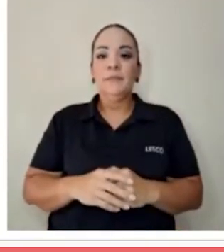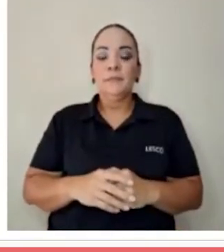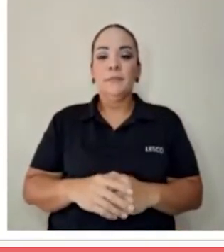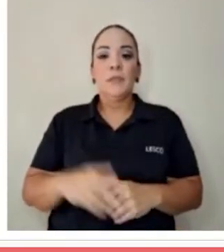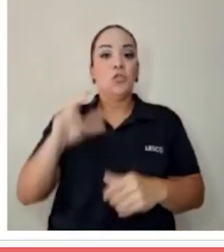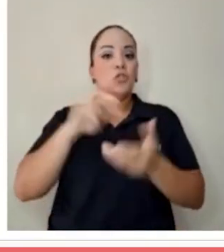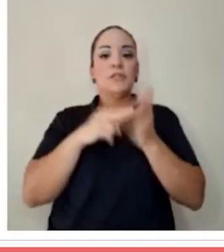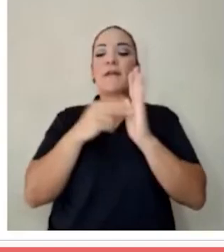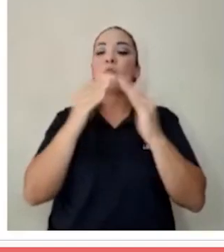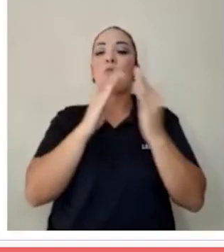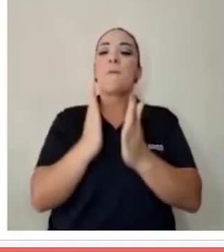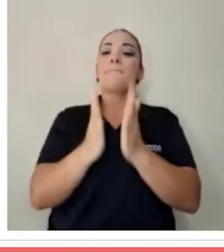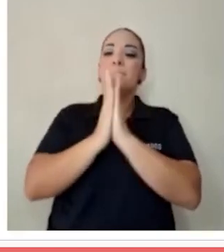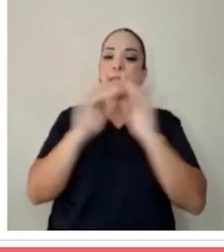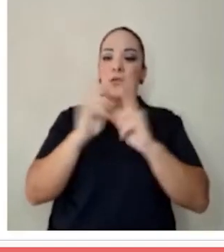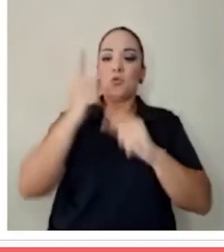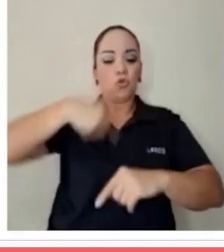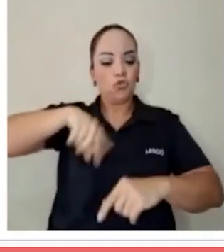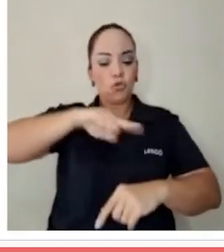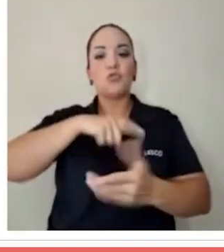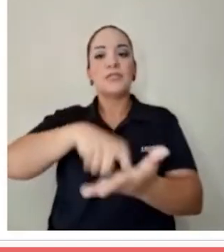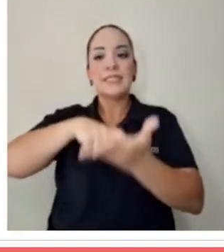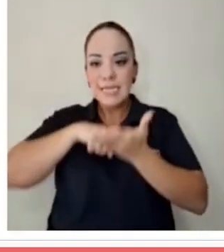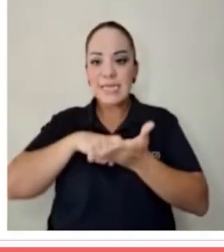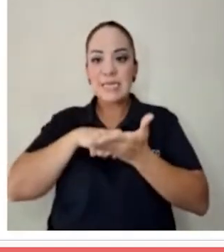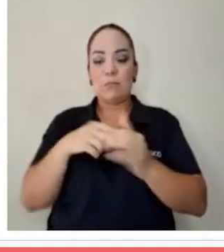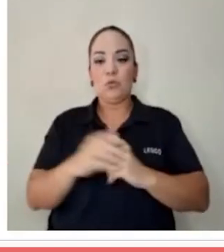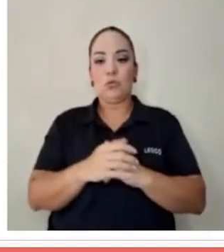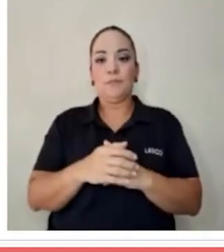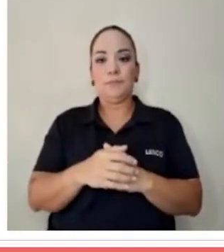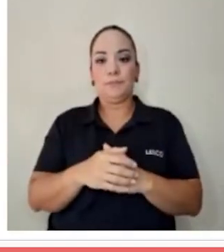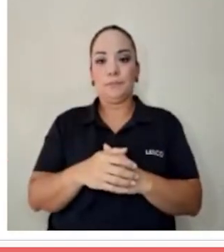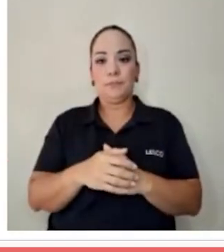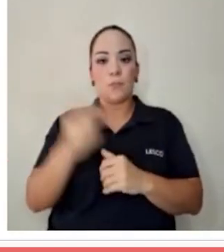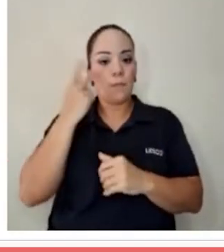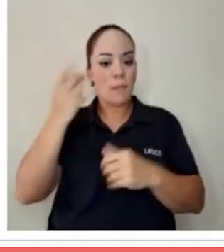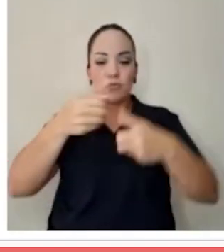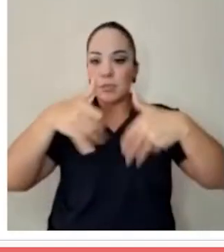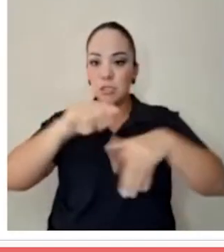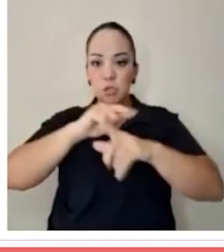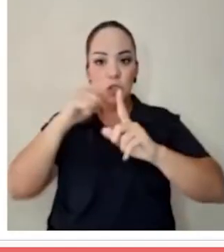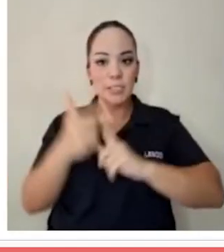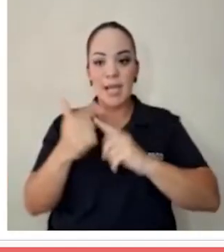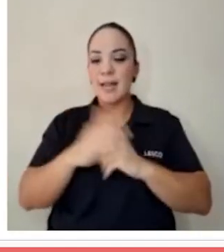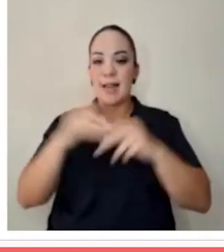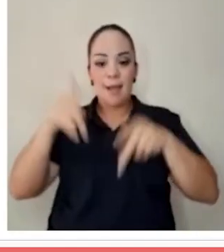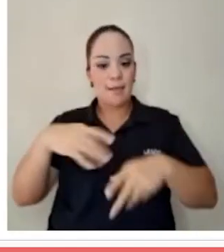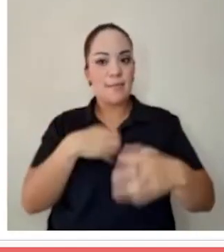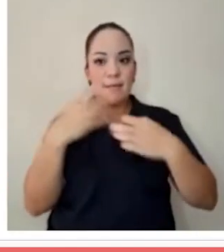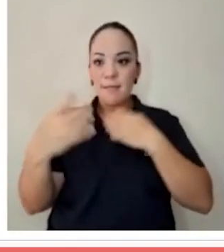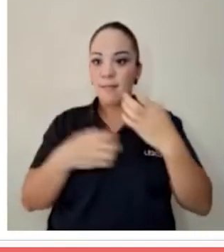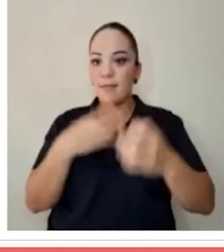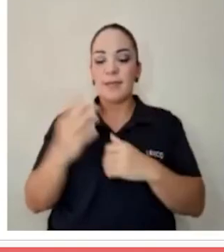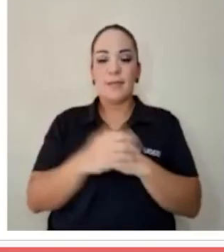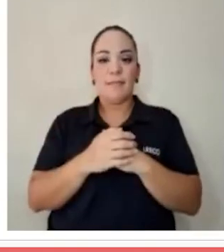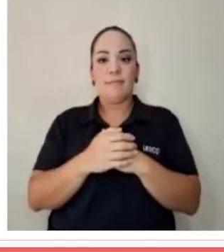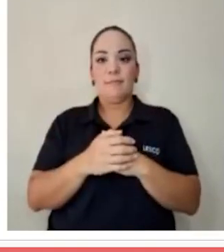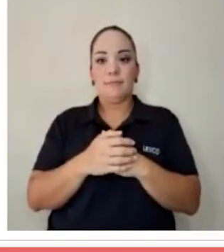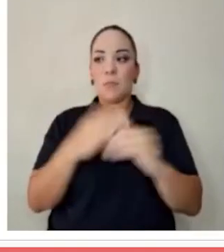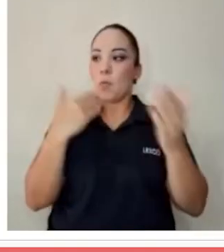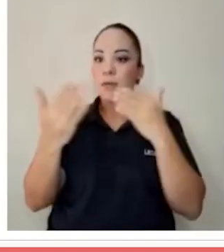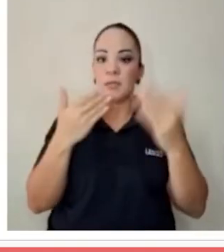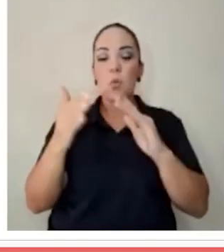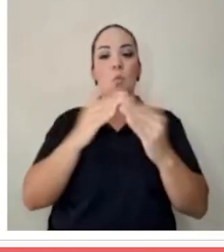pide lo exigimos lo vemos en todas las redes sociales en cada conversación el